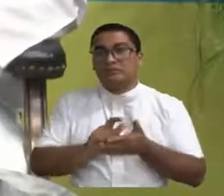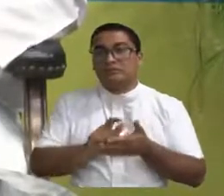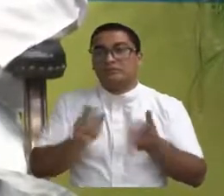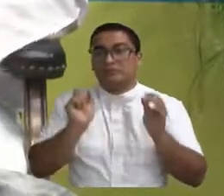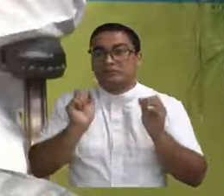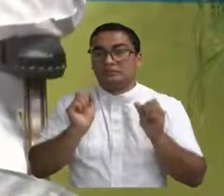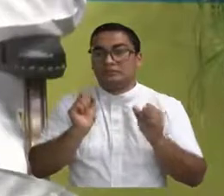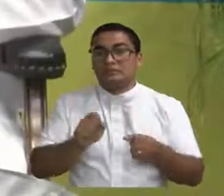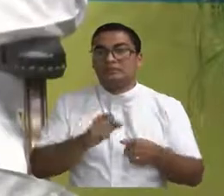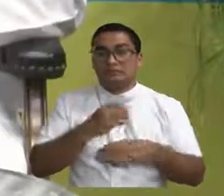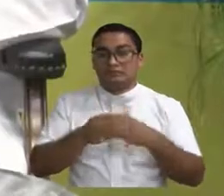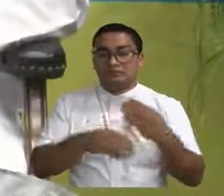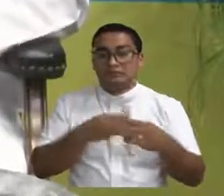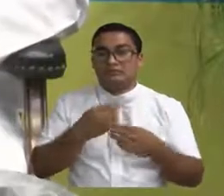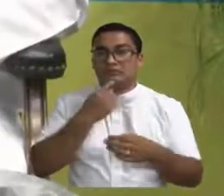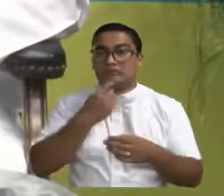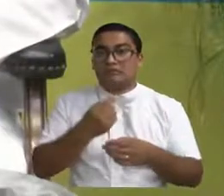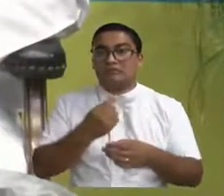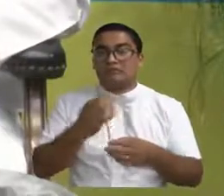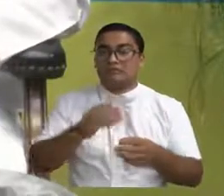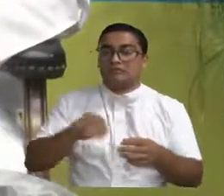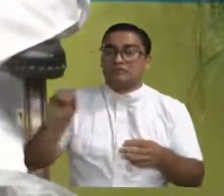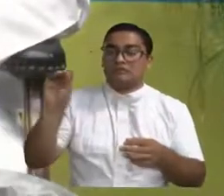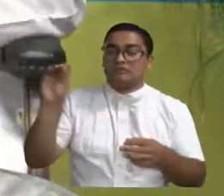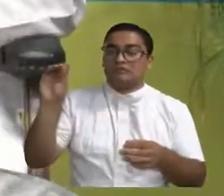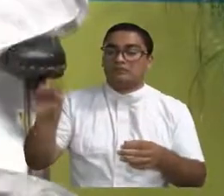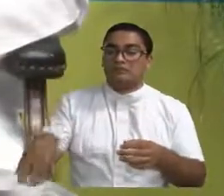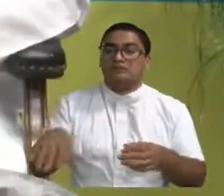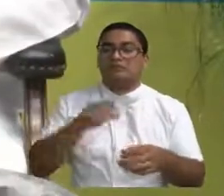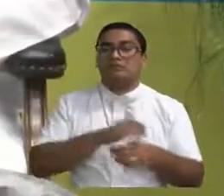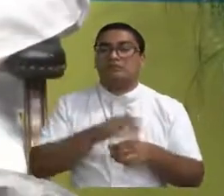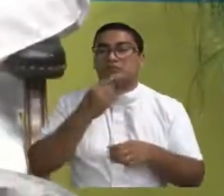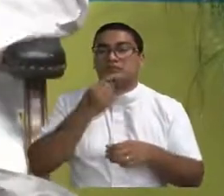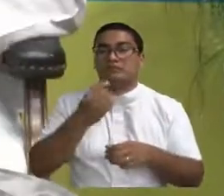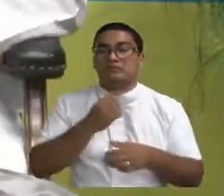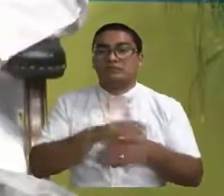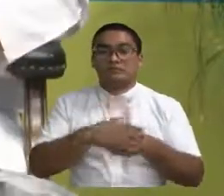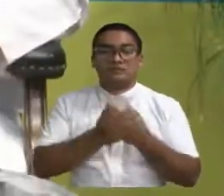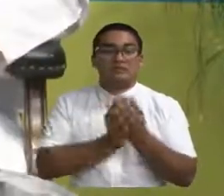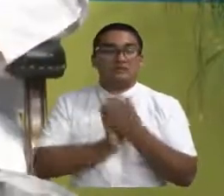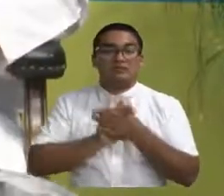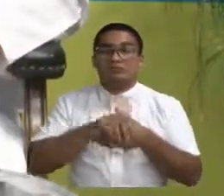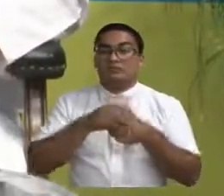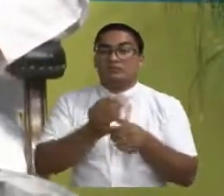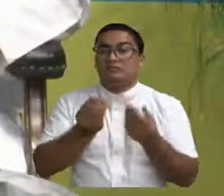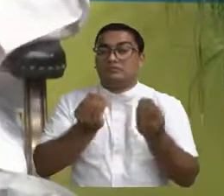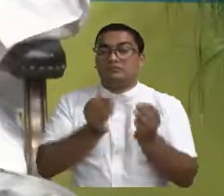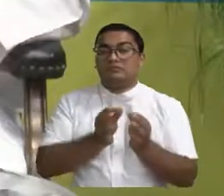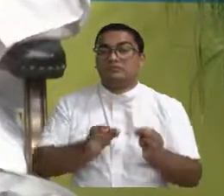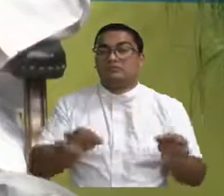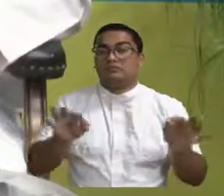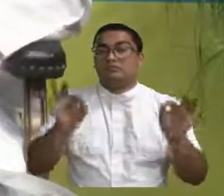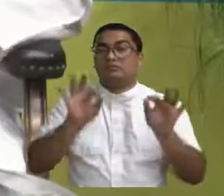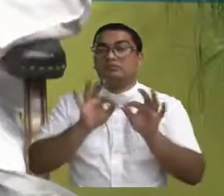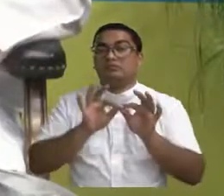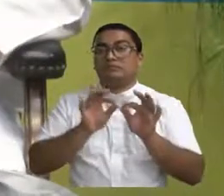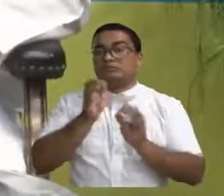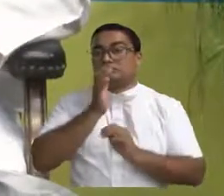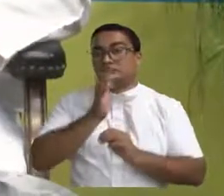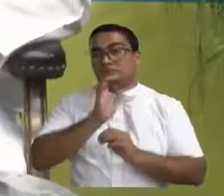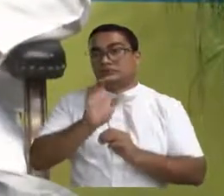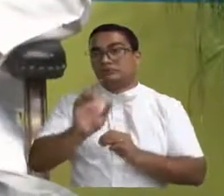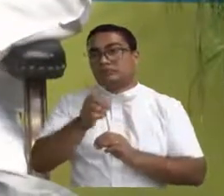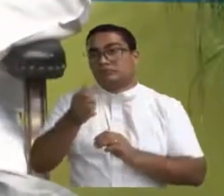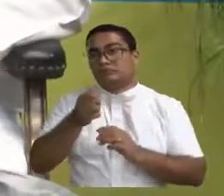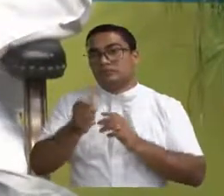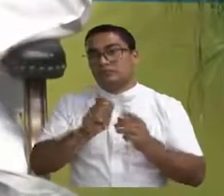puede utilizar el papel higiénico, lo único que hay que desechar una vez que limpie las secreciones, y el lavado de mano, que es fundamental, sobre todo en los niños menores de